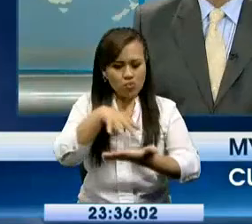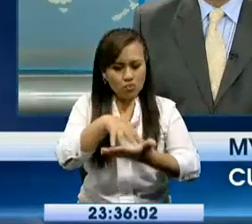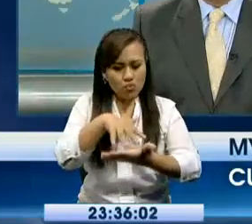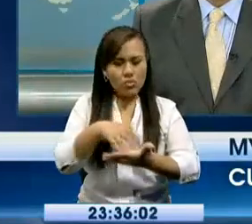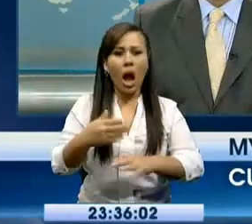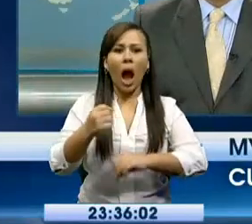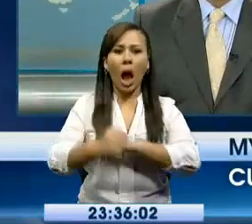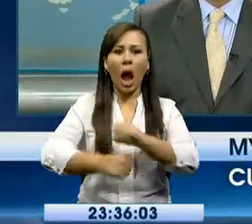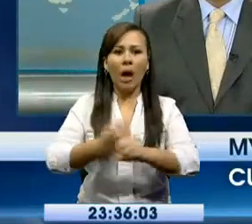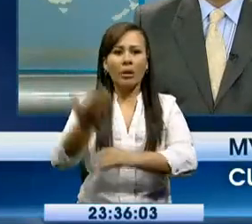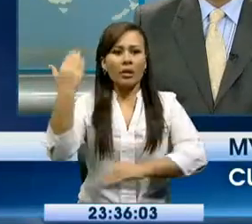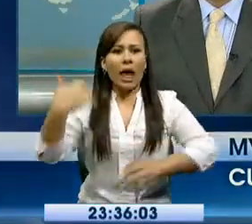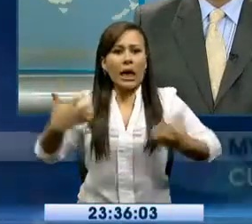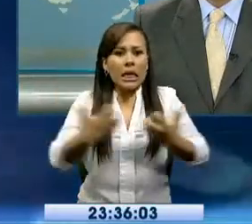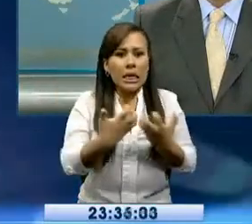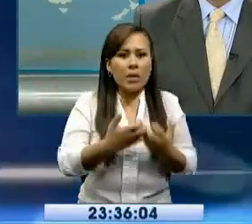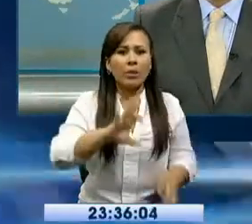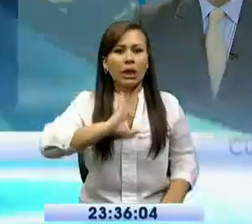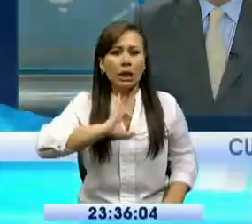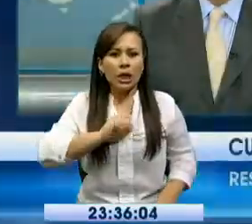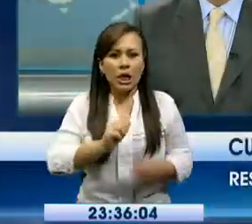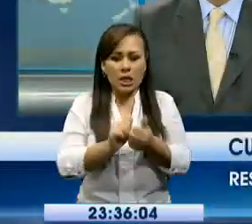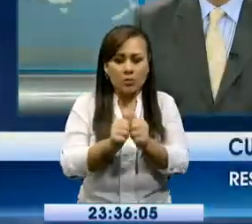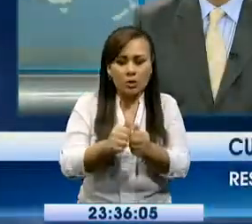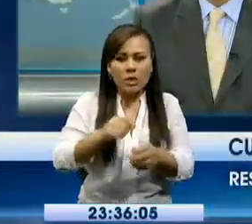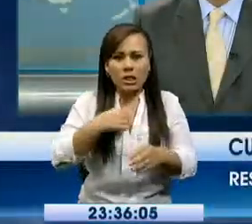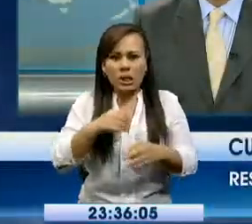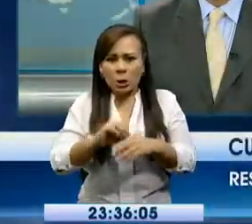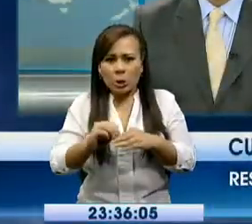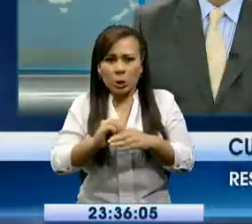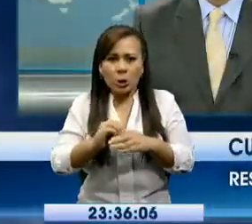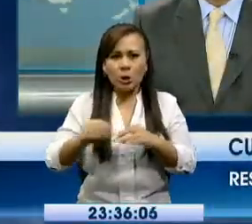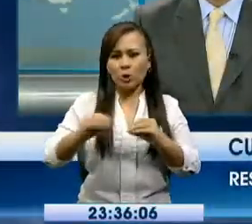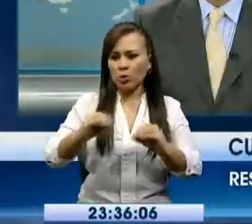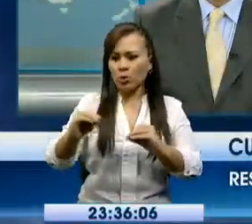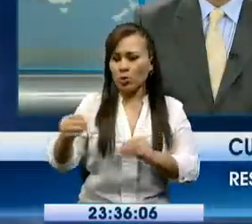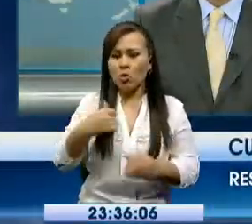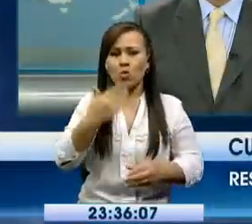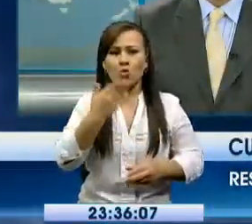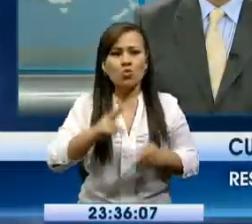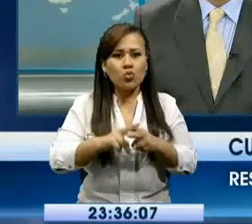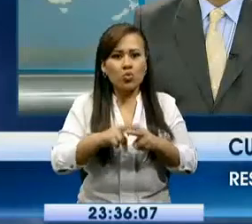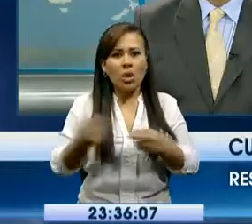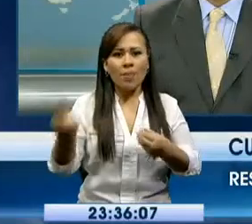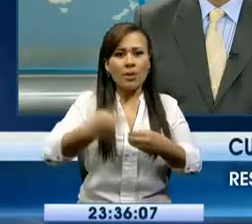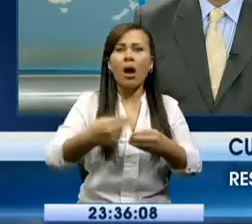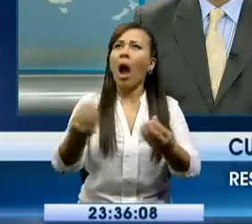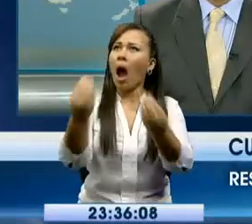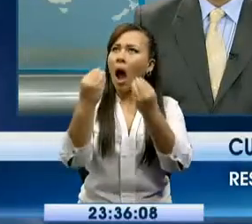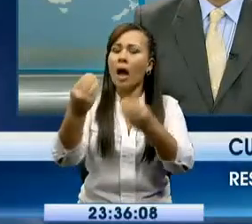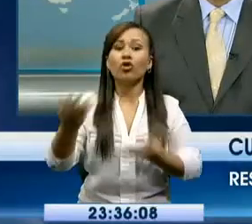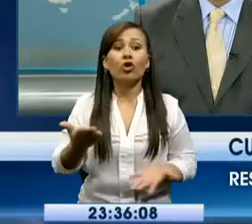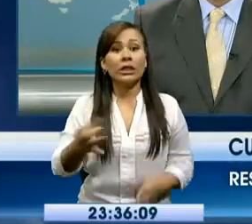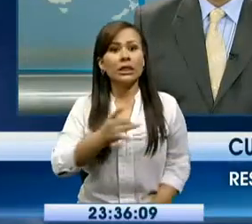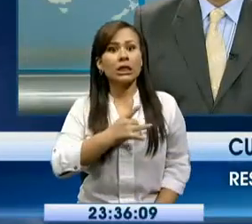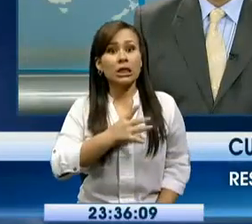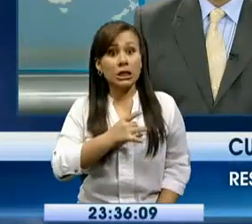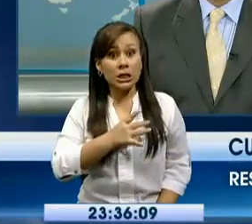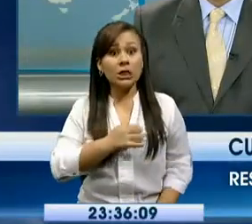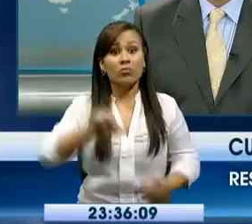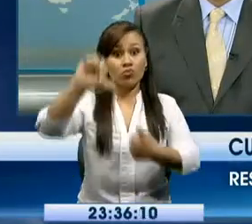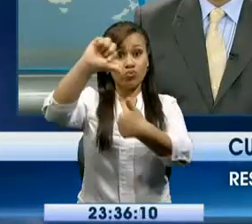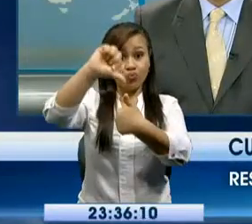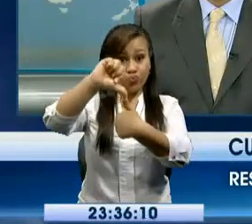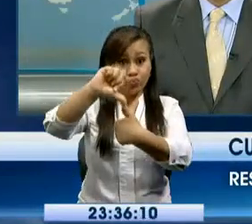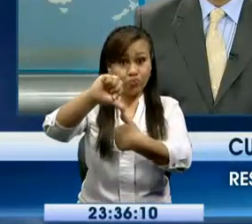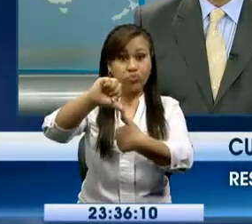atrás. Equipos, técnicas, ejercicios, hemos ido a movilizaciones, hemos asistido a foros en Chile, en Centroamérica,